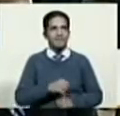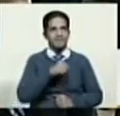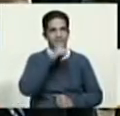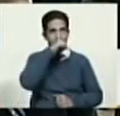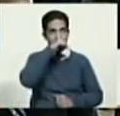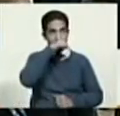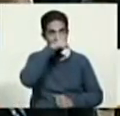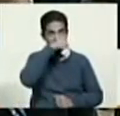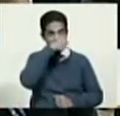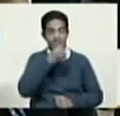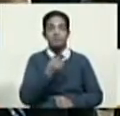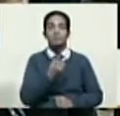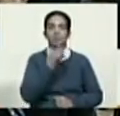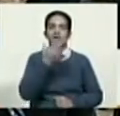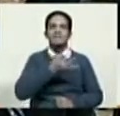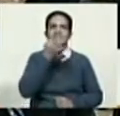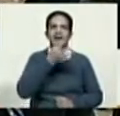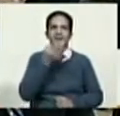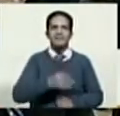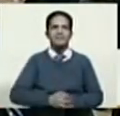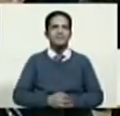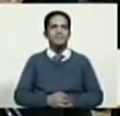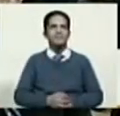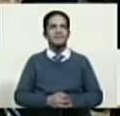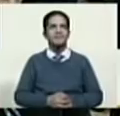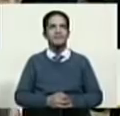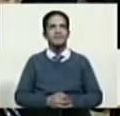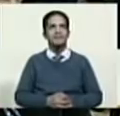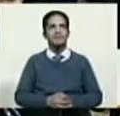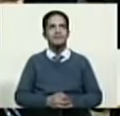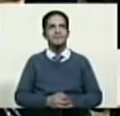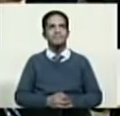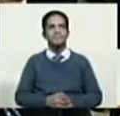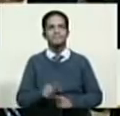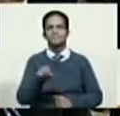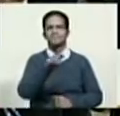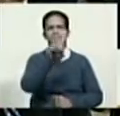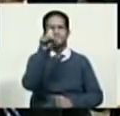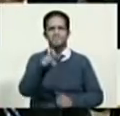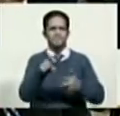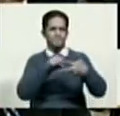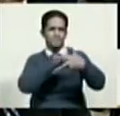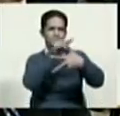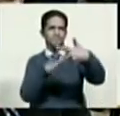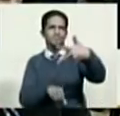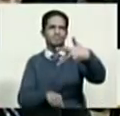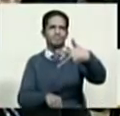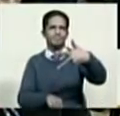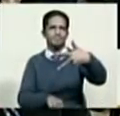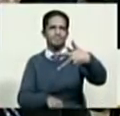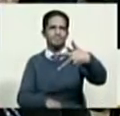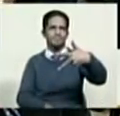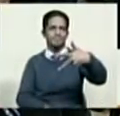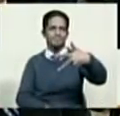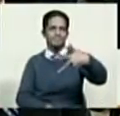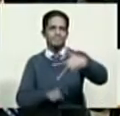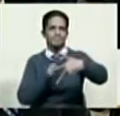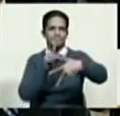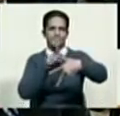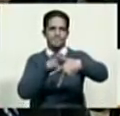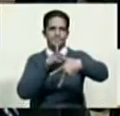Buenas tardes, presidente. Mi pregunta tiene tres alitas. Es una pregunta, pero con tres